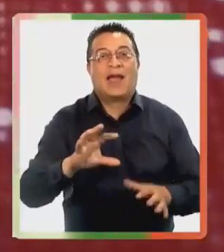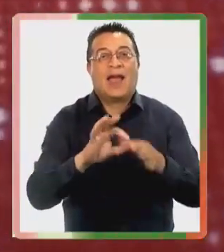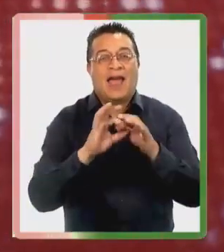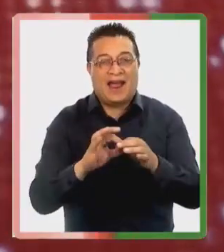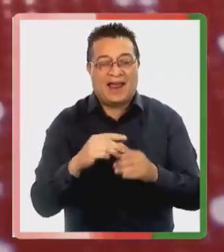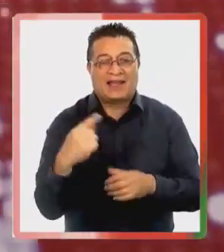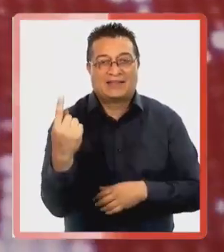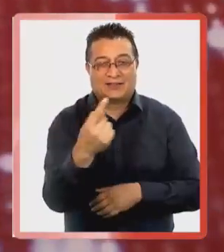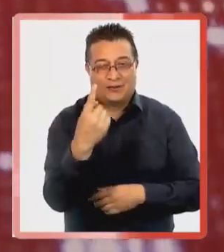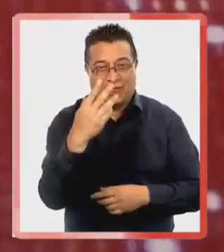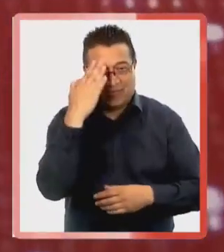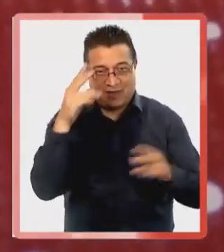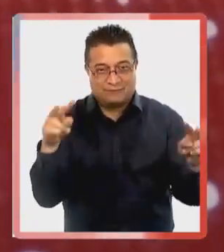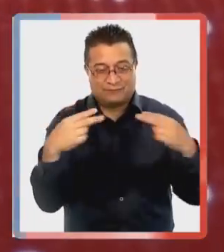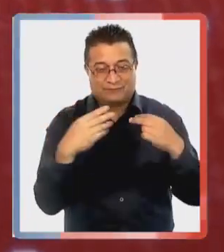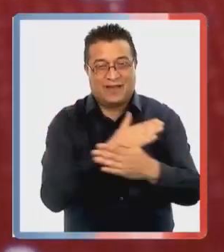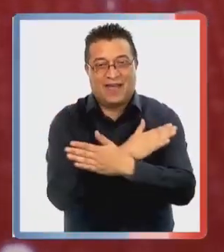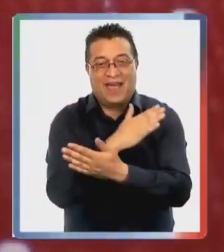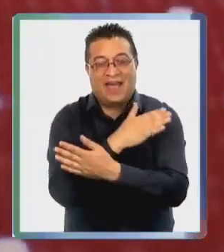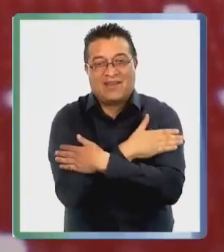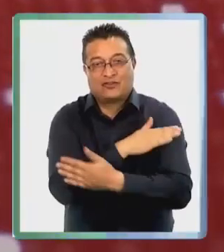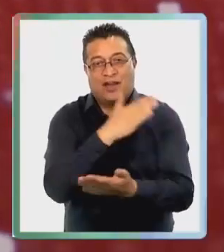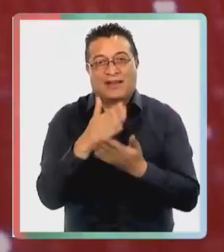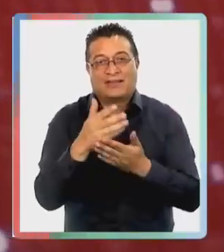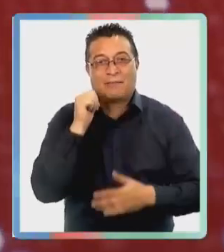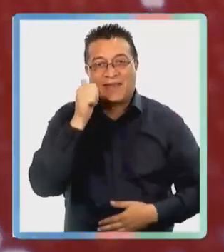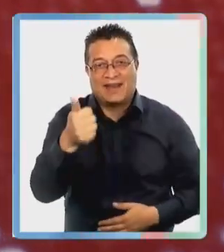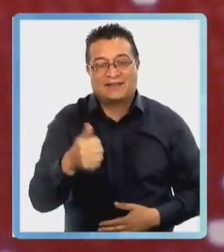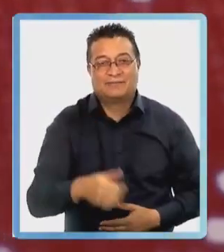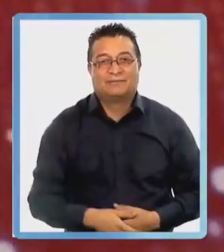Asociación Regional de Canales de Televisión de Señal Abierta de